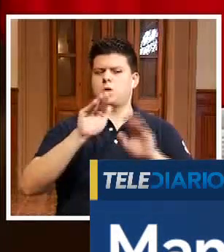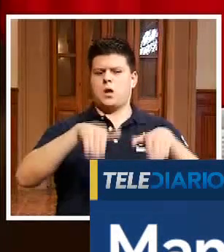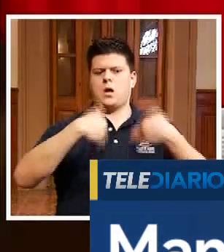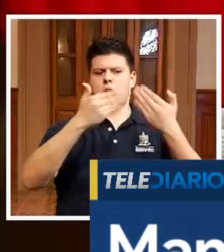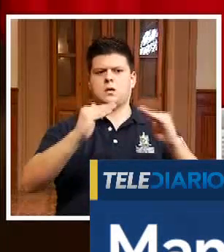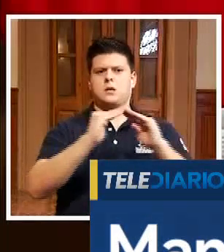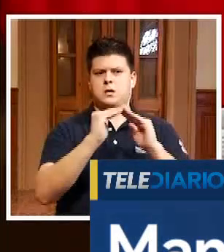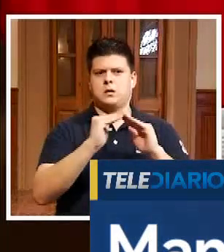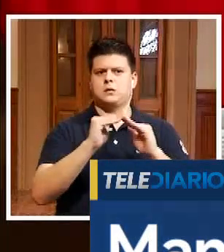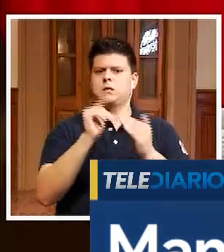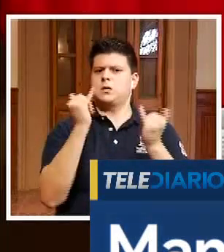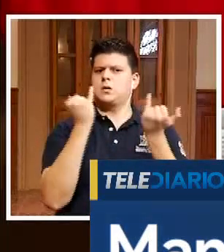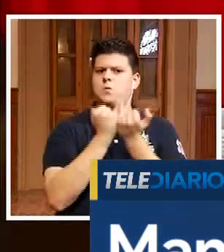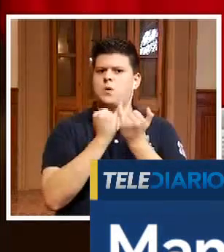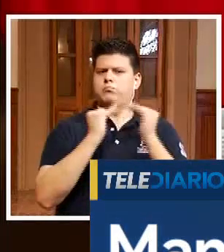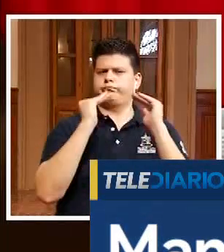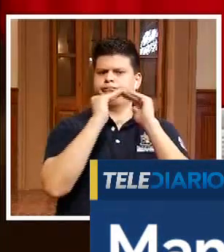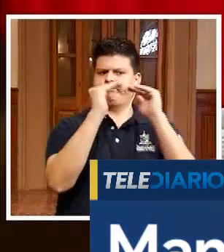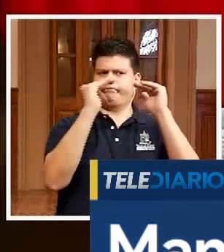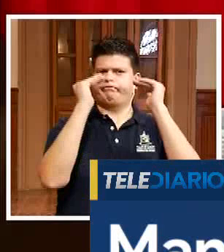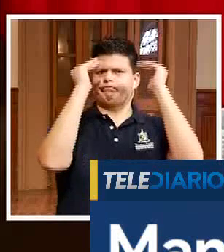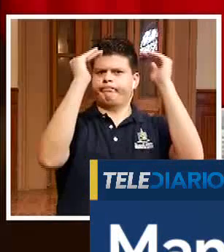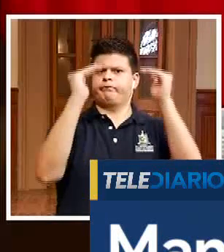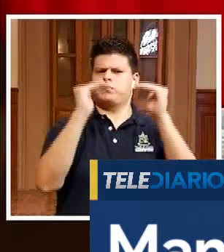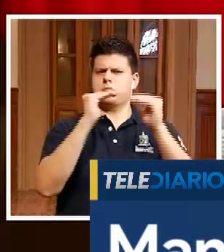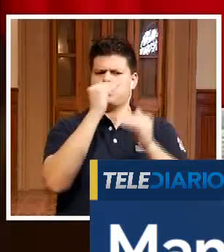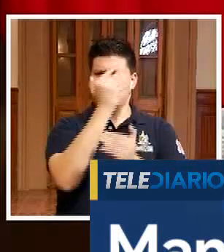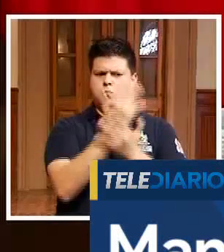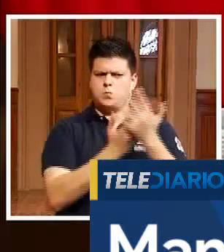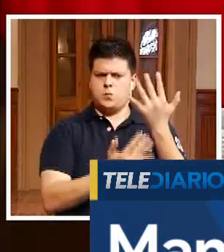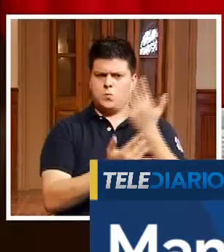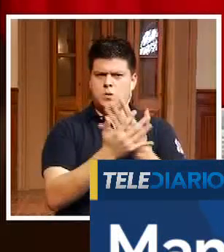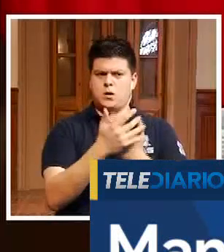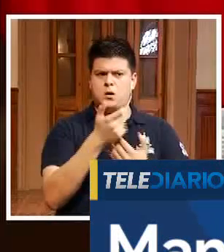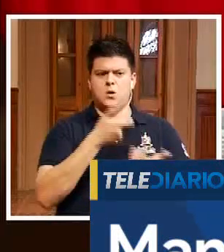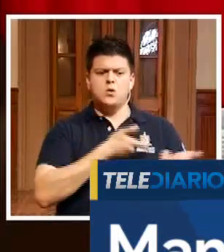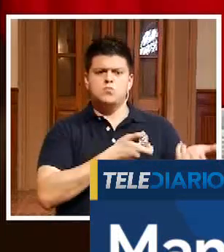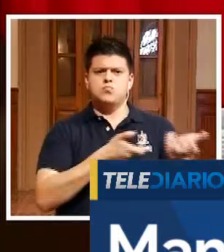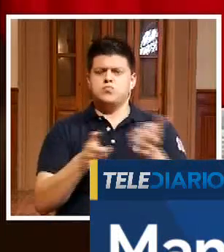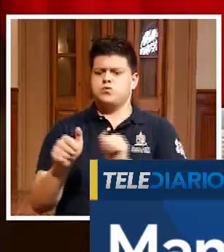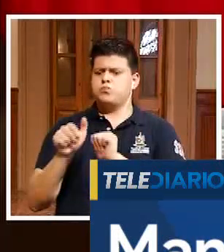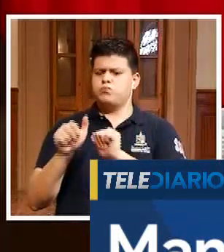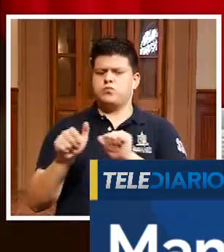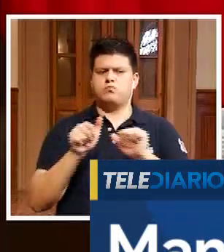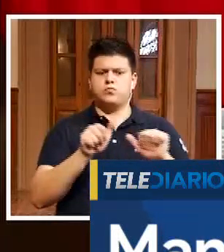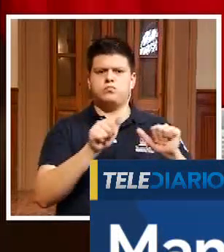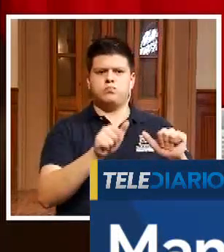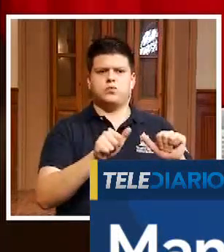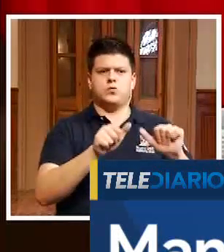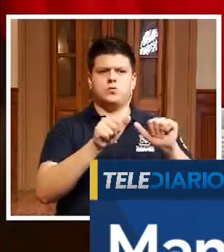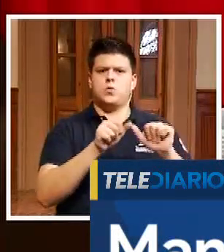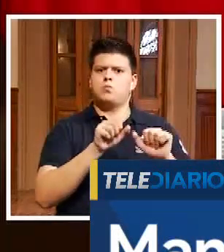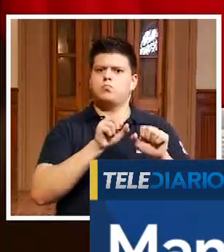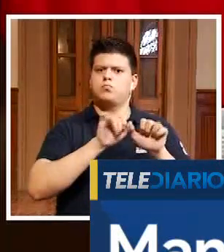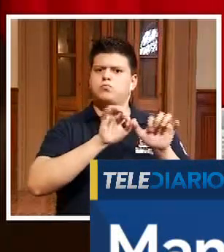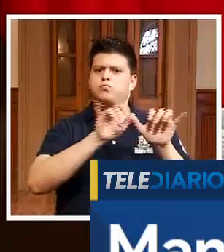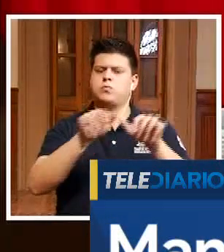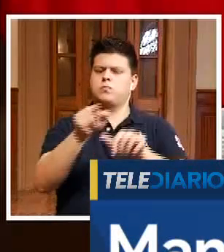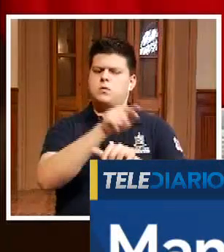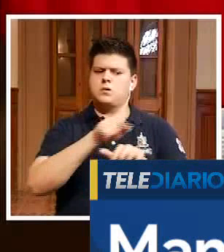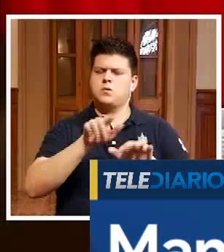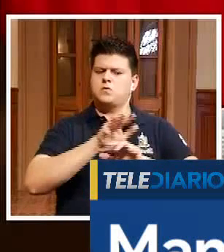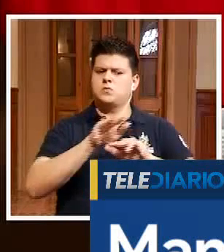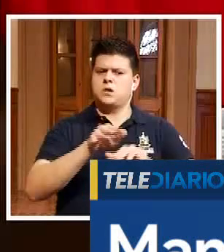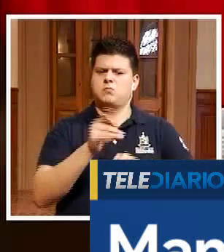techos. Todas las acciones de fumigación que hemos realizado y que ya di la instrucción que se incrementen todas